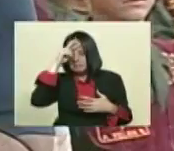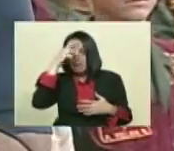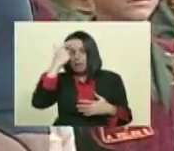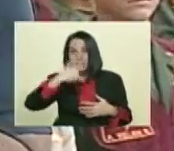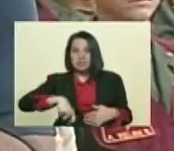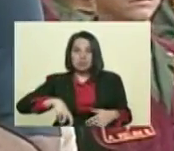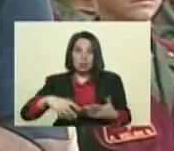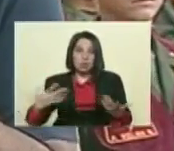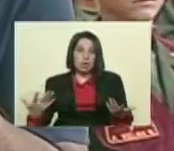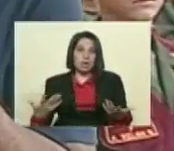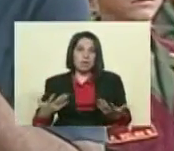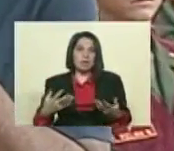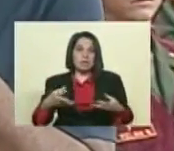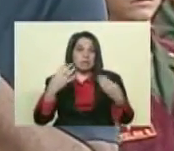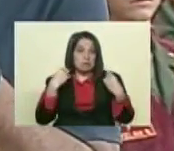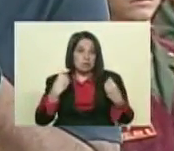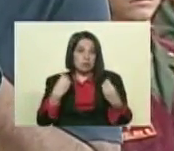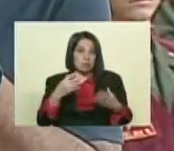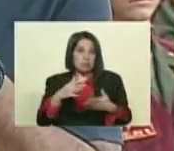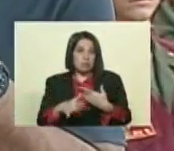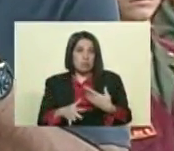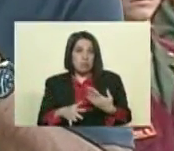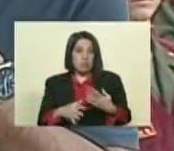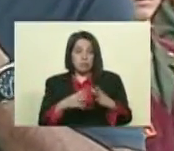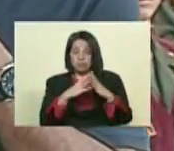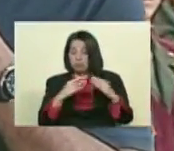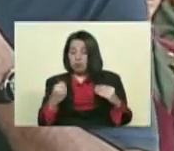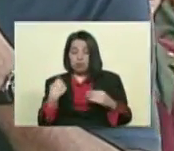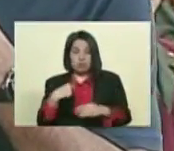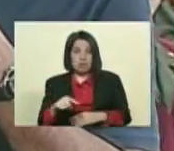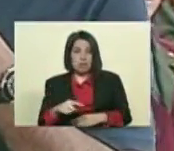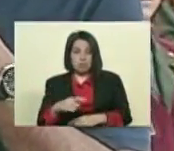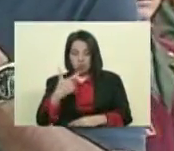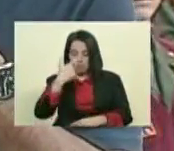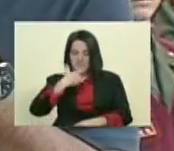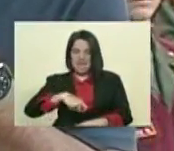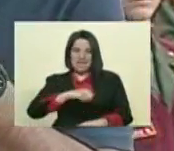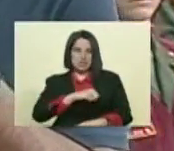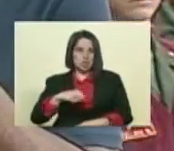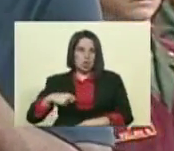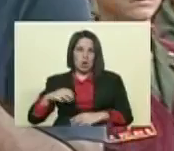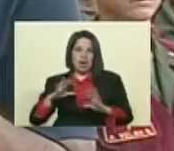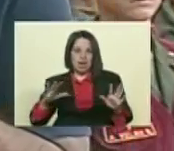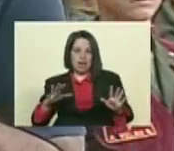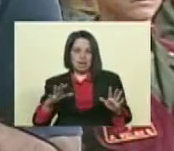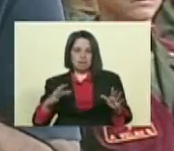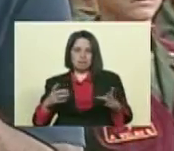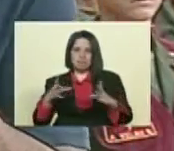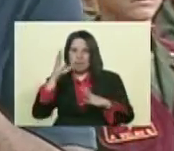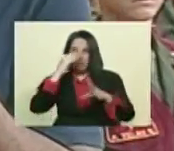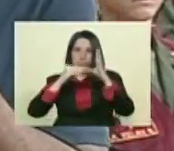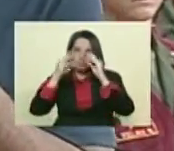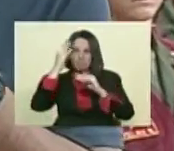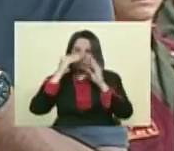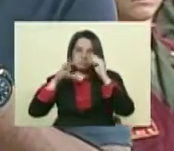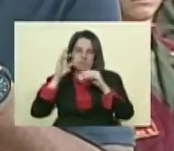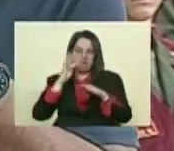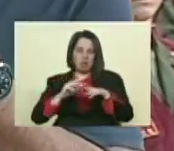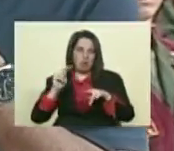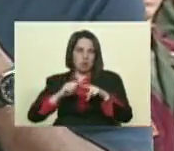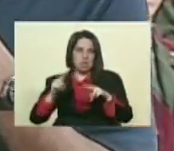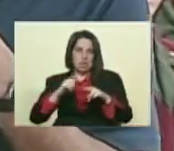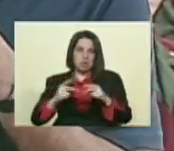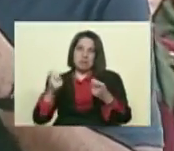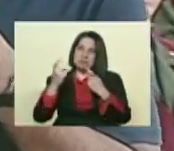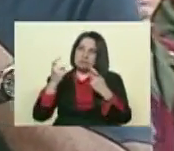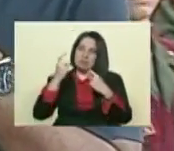personalidad. Y a lo que se expresa es eso que todos tenemos, que es nuestra personalidad, y es lo que venimos formando desde muy niños, a través de la crianza de nuestros